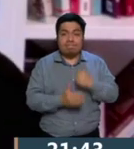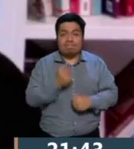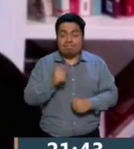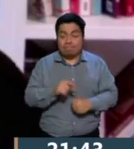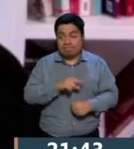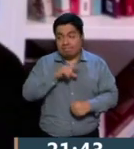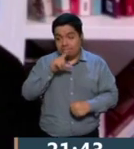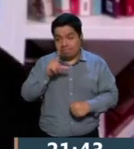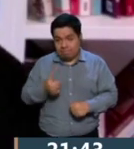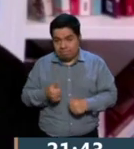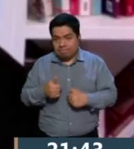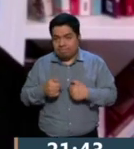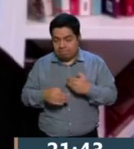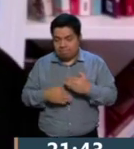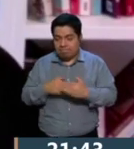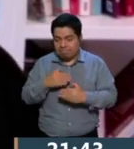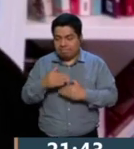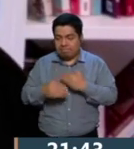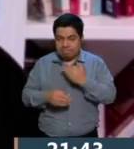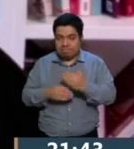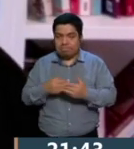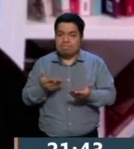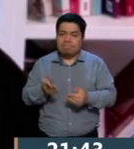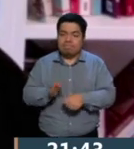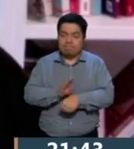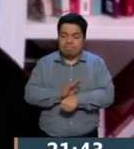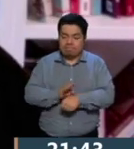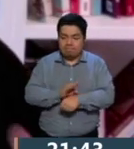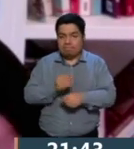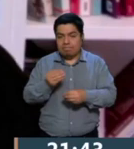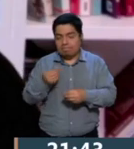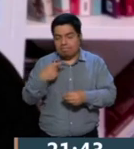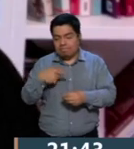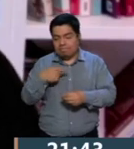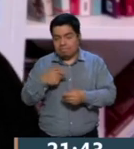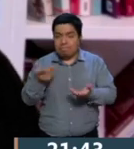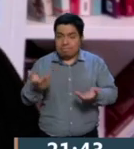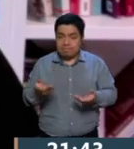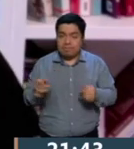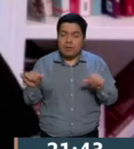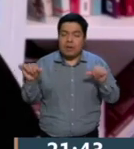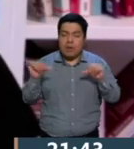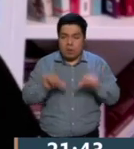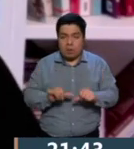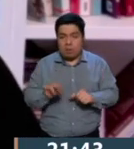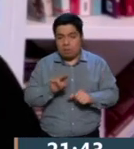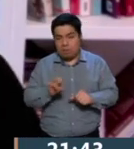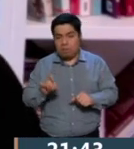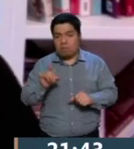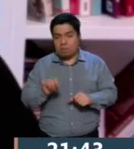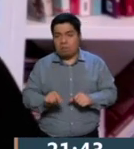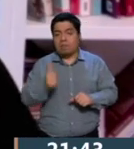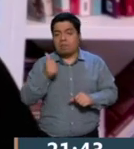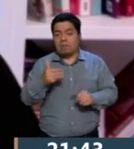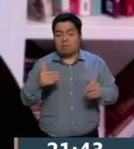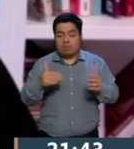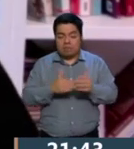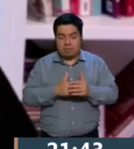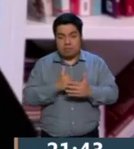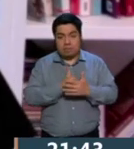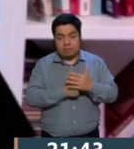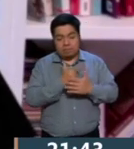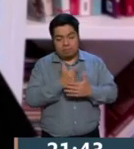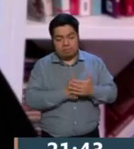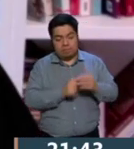de cuentas y al paso de un poco de tiempo beneficiará a muchísima gente. Tenemos hoy 226,000 personas inscritas, de las